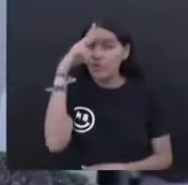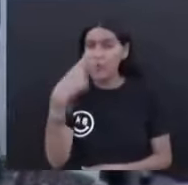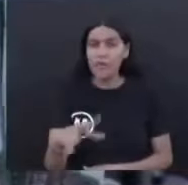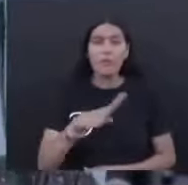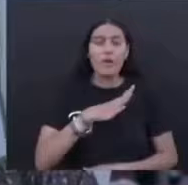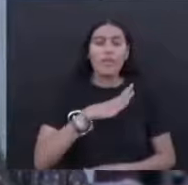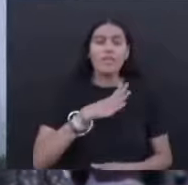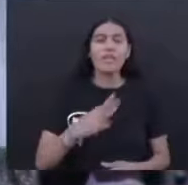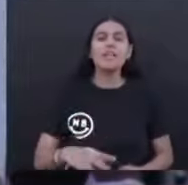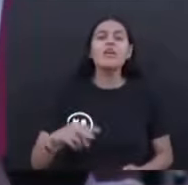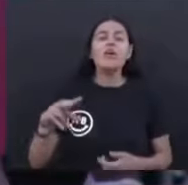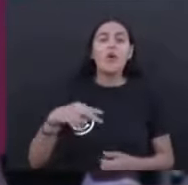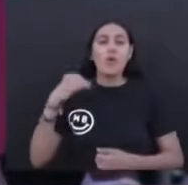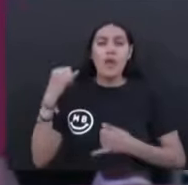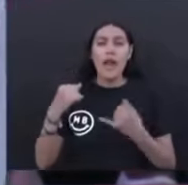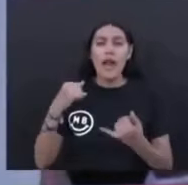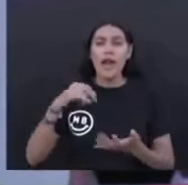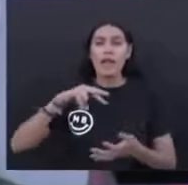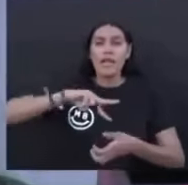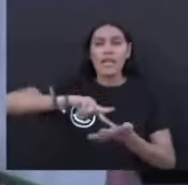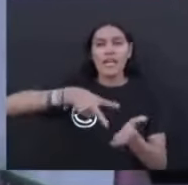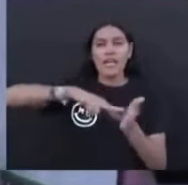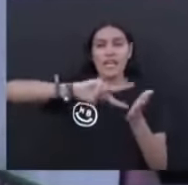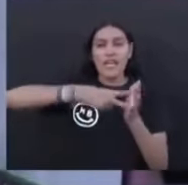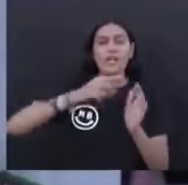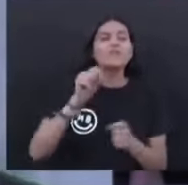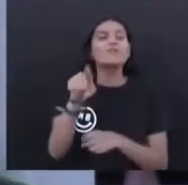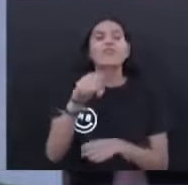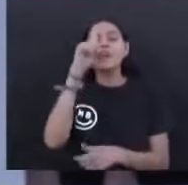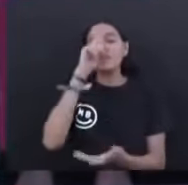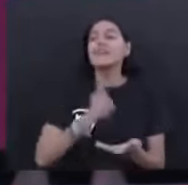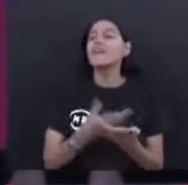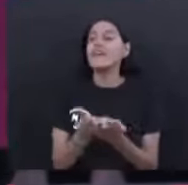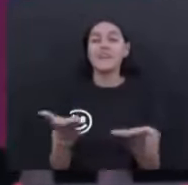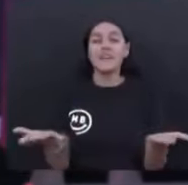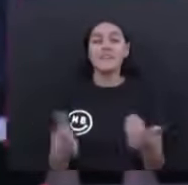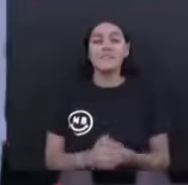una ingeniera. ¿Ustedes qué creen?